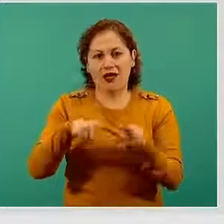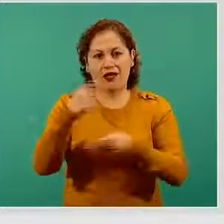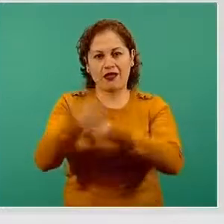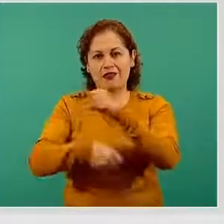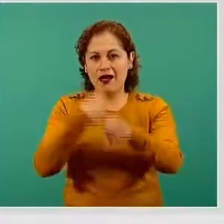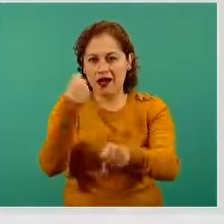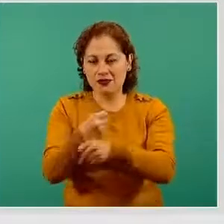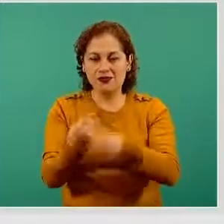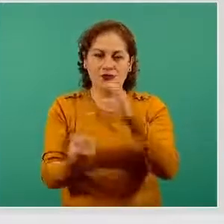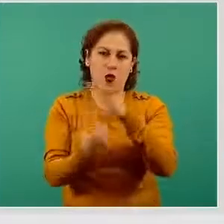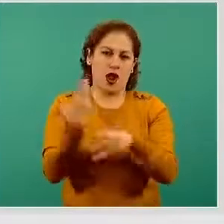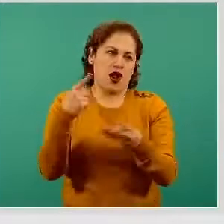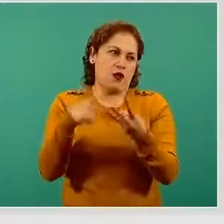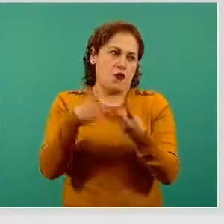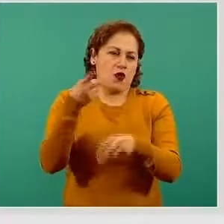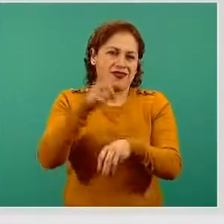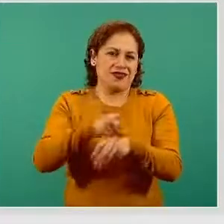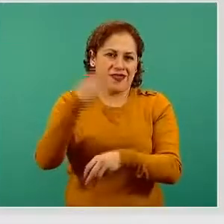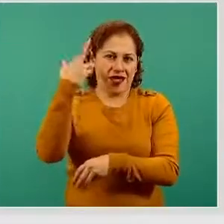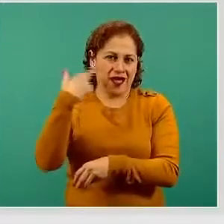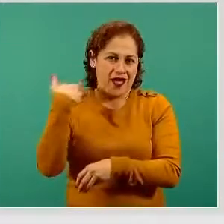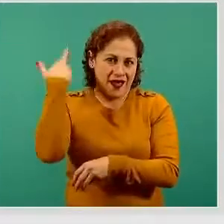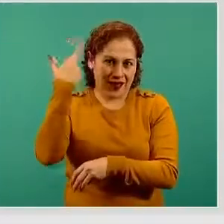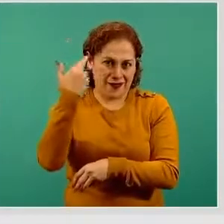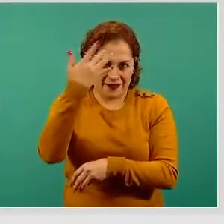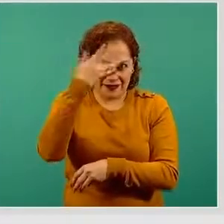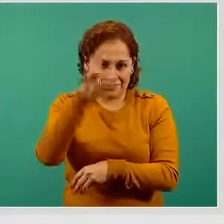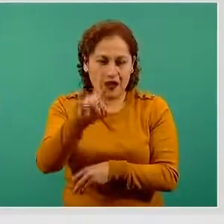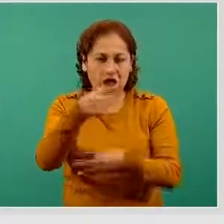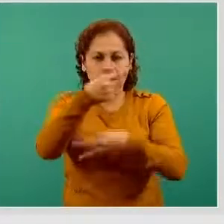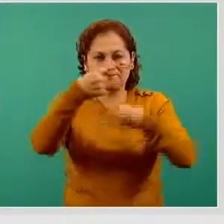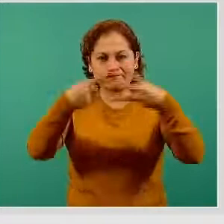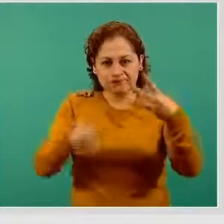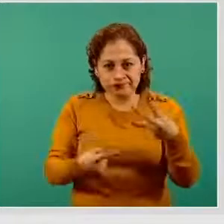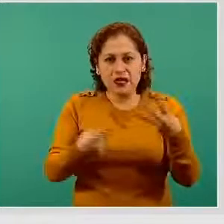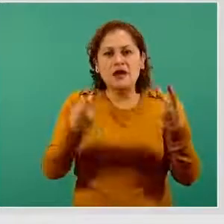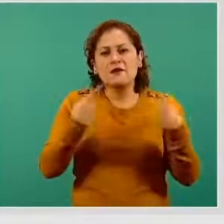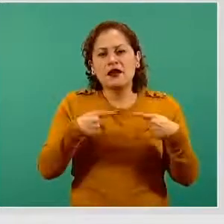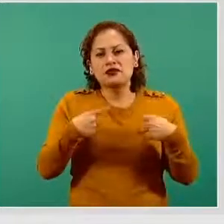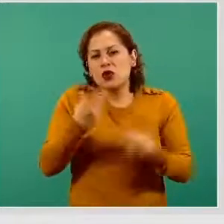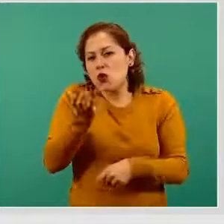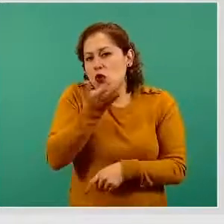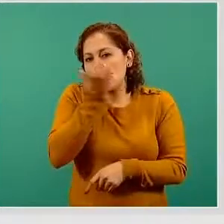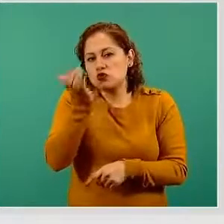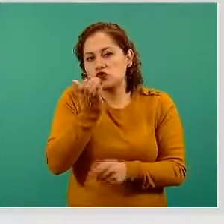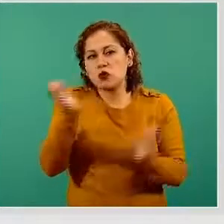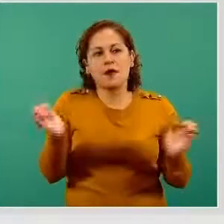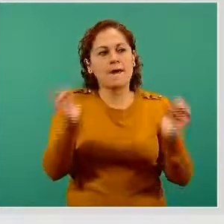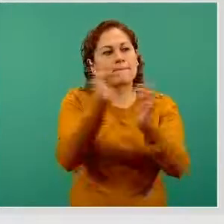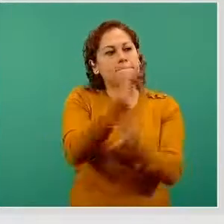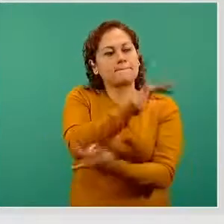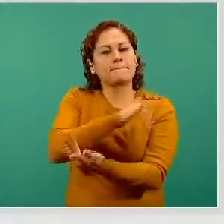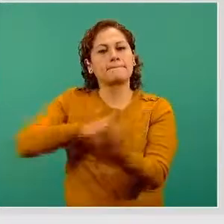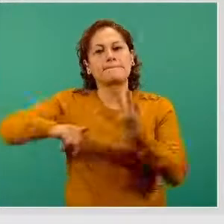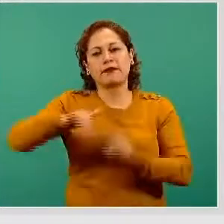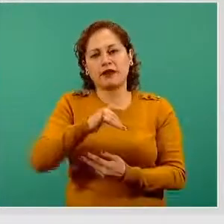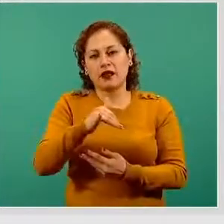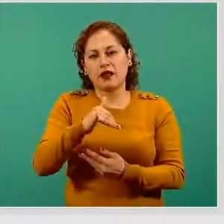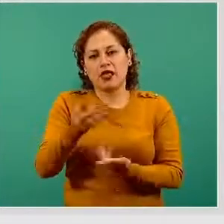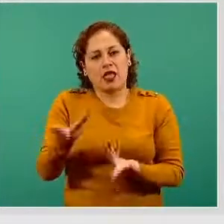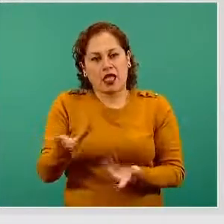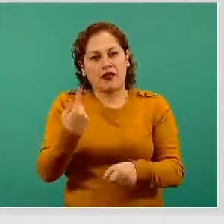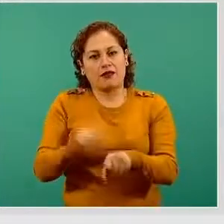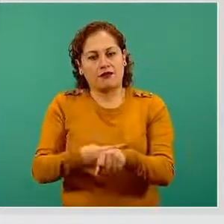esta actividad, toda esta interacción facilita la transmisión del virus y por lo tanto los casos se incrementan. Si eso